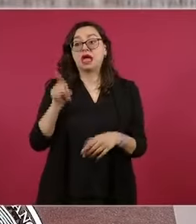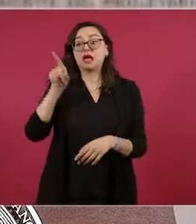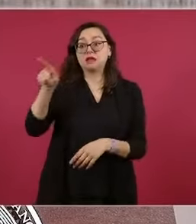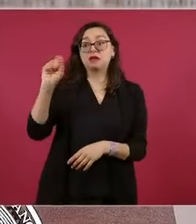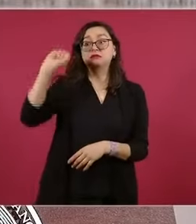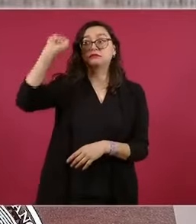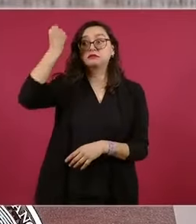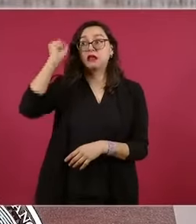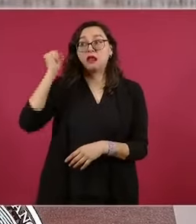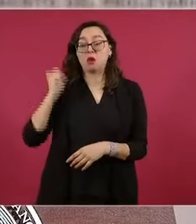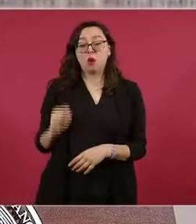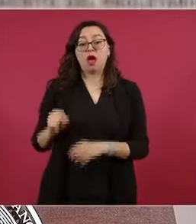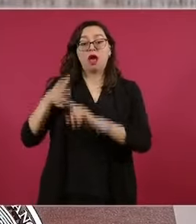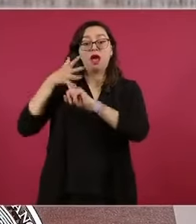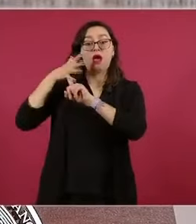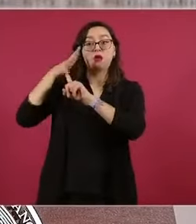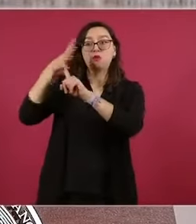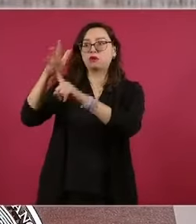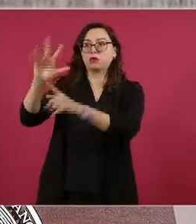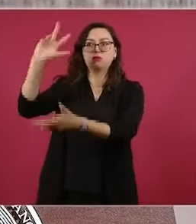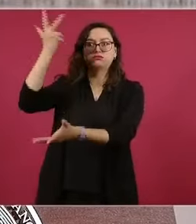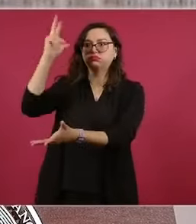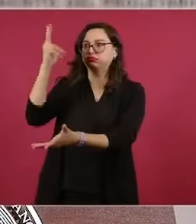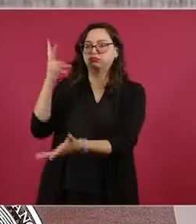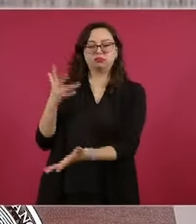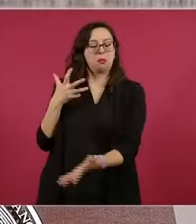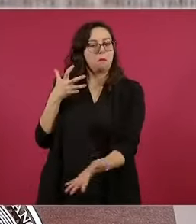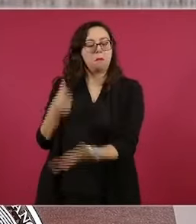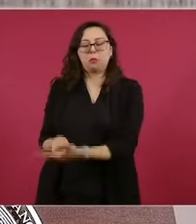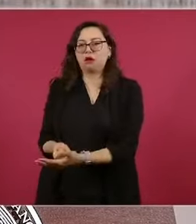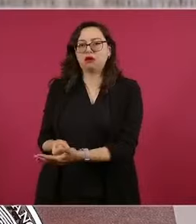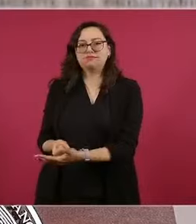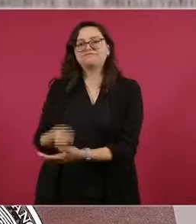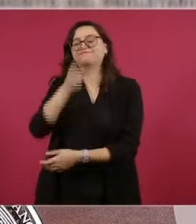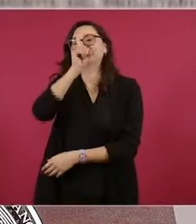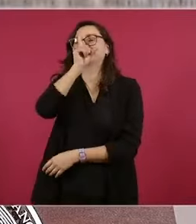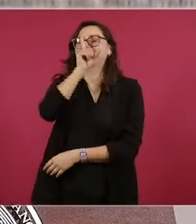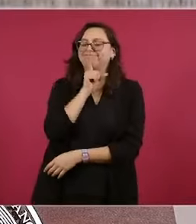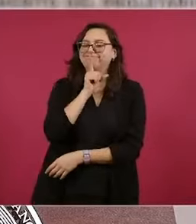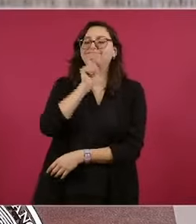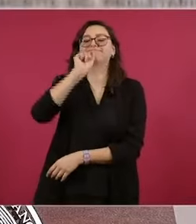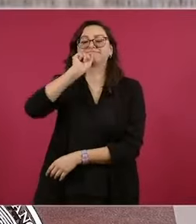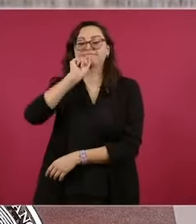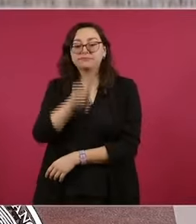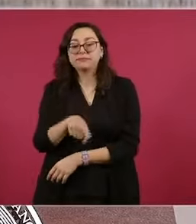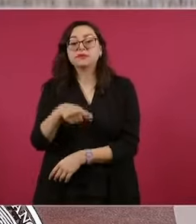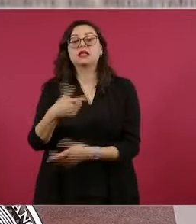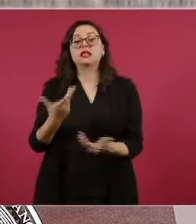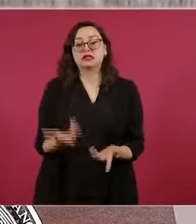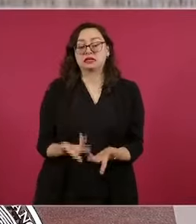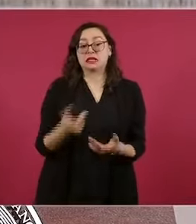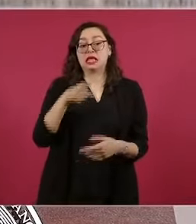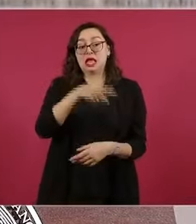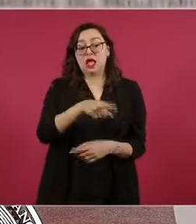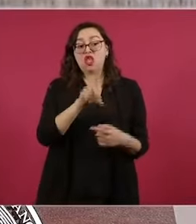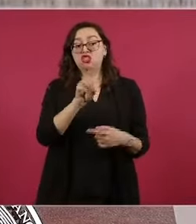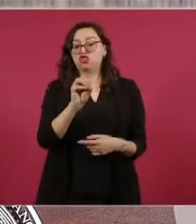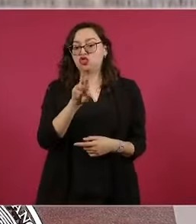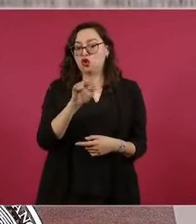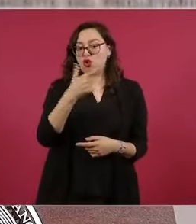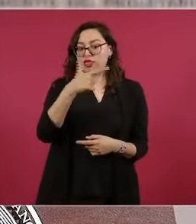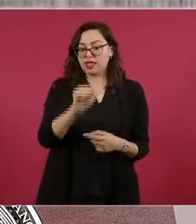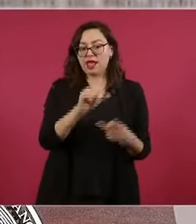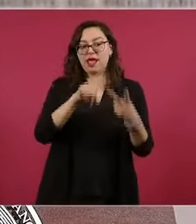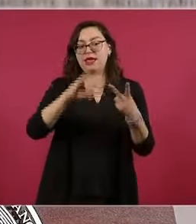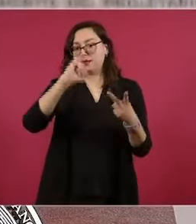Sinaloa. El 7 de marzo pasado, Joaquín López Dóriga, La Jornada, Excelsior, Milenio, Imagen Televisión, entre